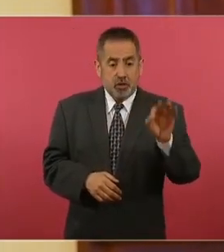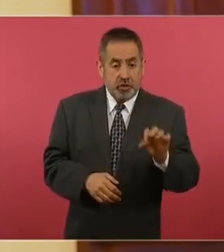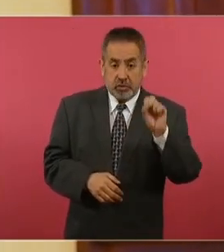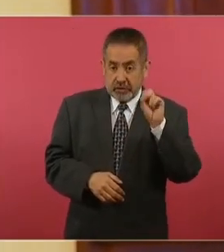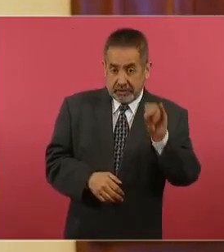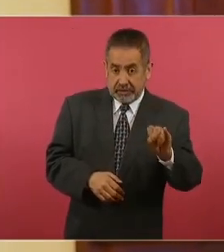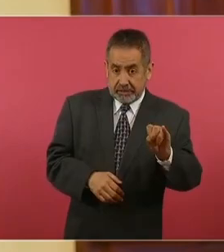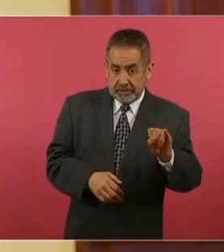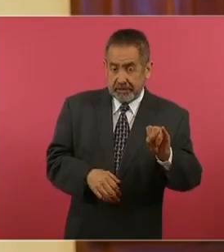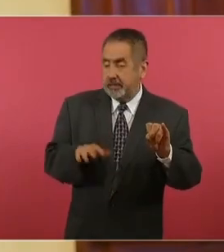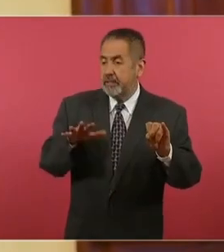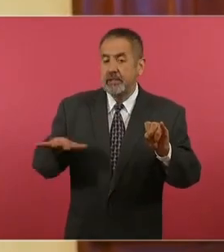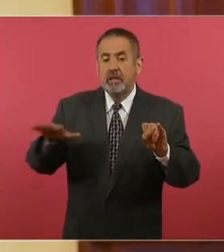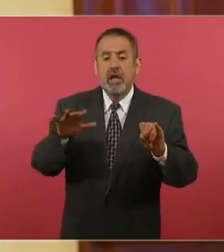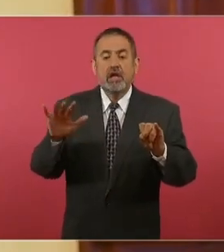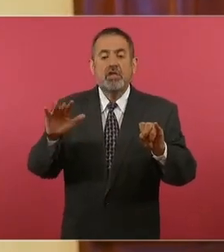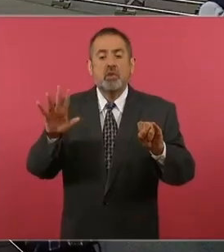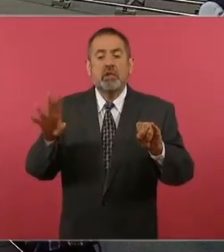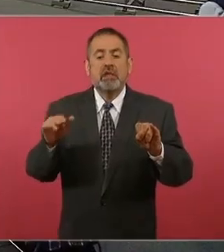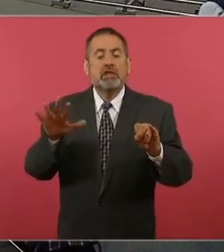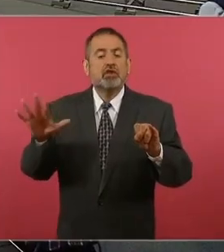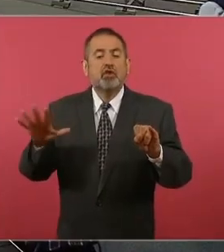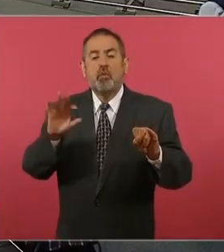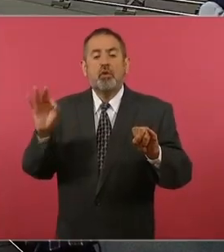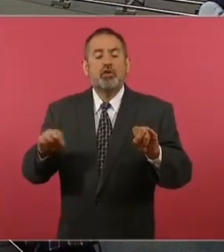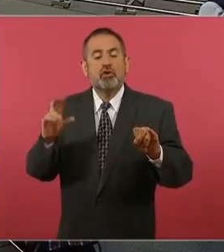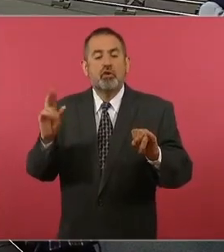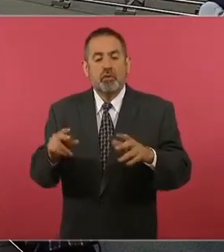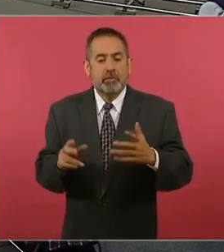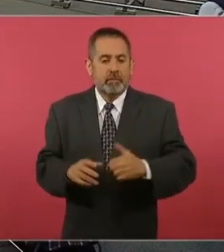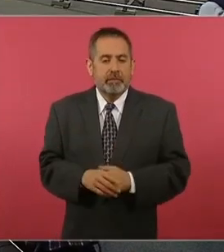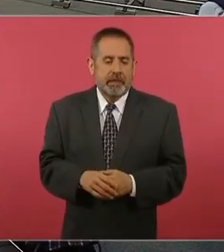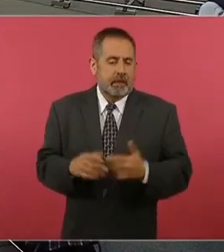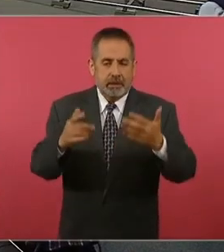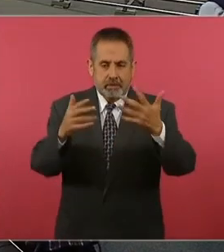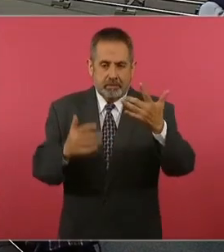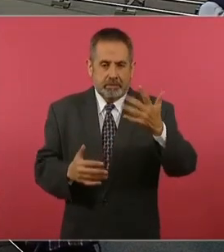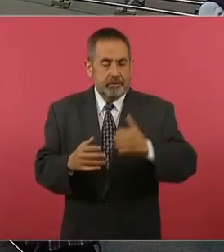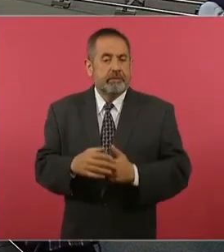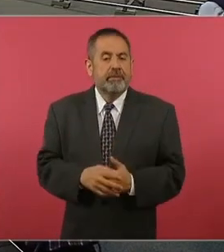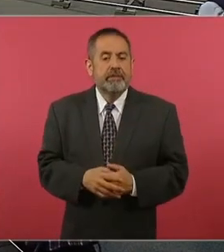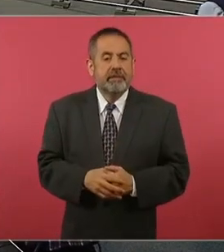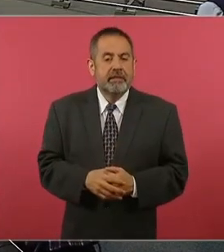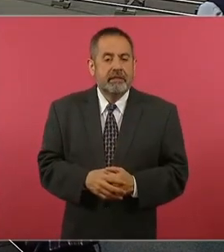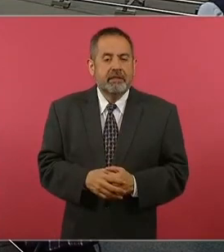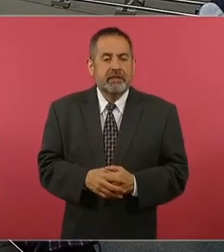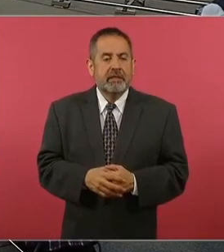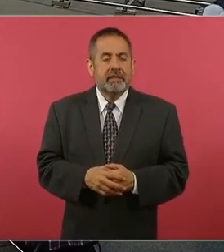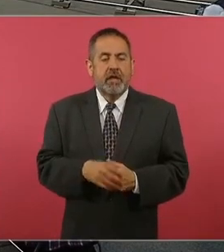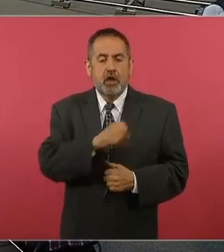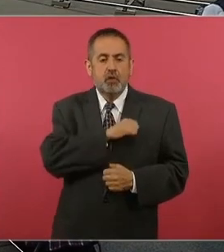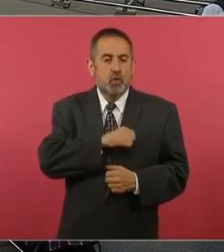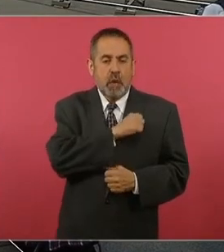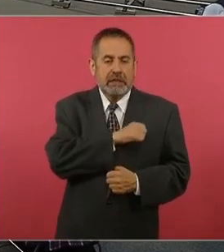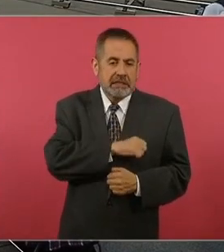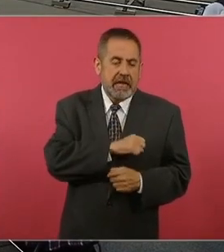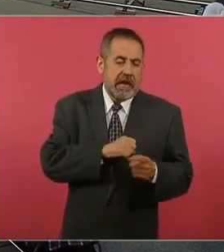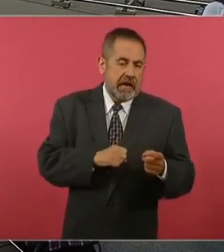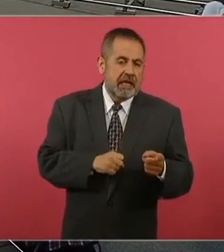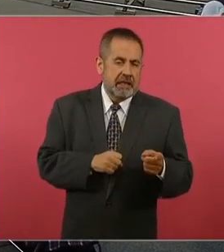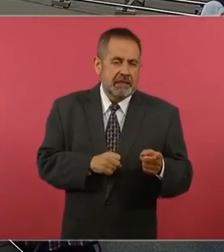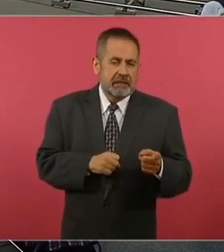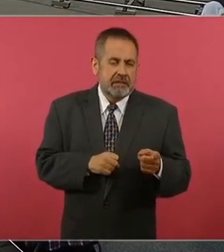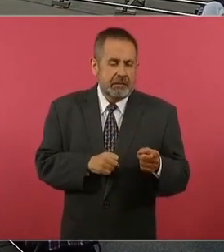de aprobación de los ciudadanos y un 55% de rechazo. Y bueno, pues el mandatario de Suecia,